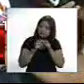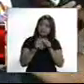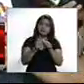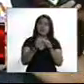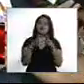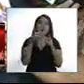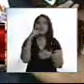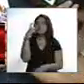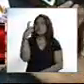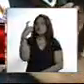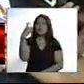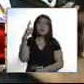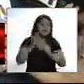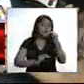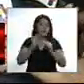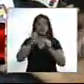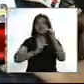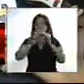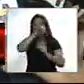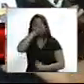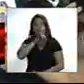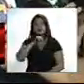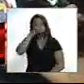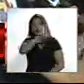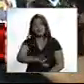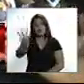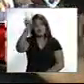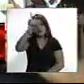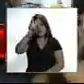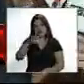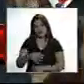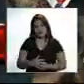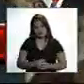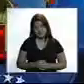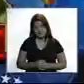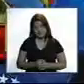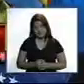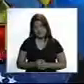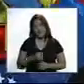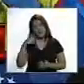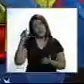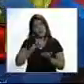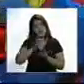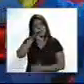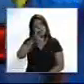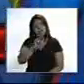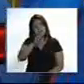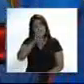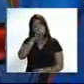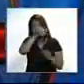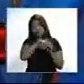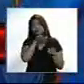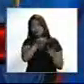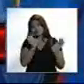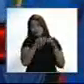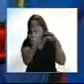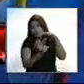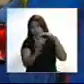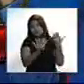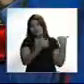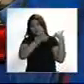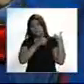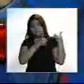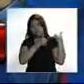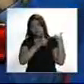su sueño de construcción de Zulia y de construcción de Venezuela. Una vez más, el Consejo Nacional Electoral tiene la responsabilidad como árbitro